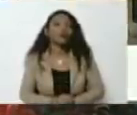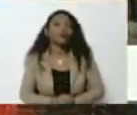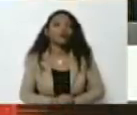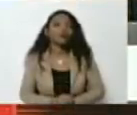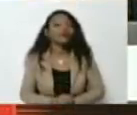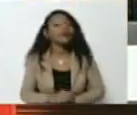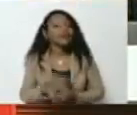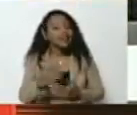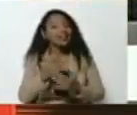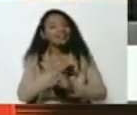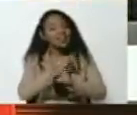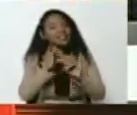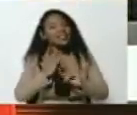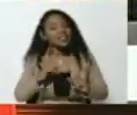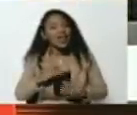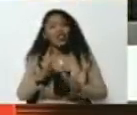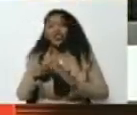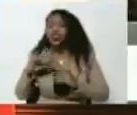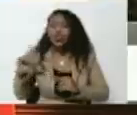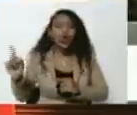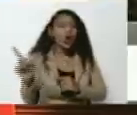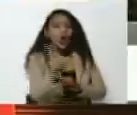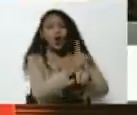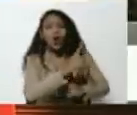¡Qué felicidad estar unidos todos!